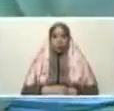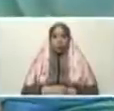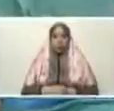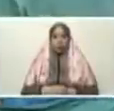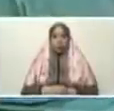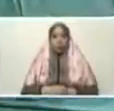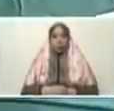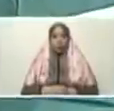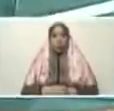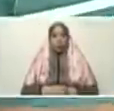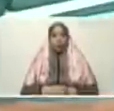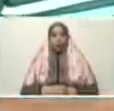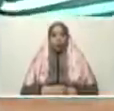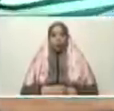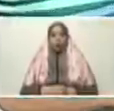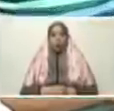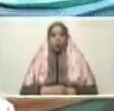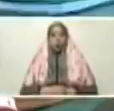el renacimiento